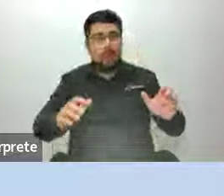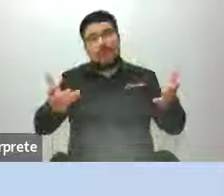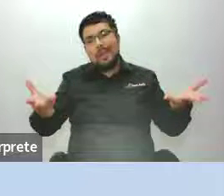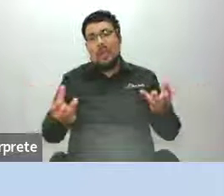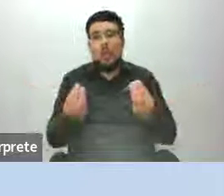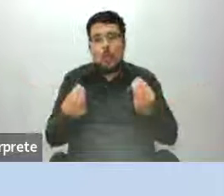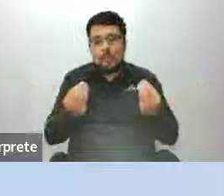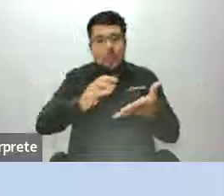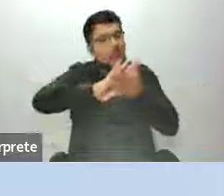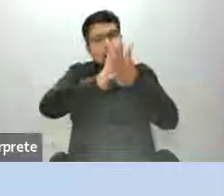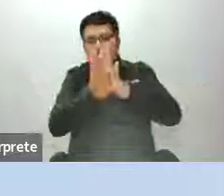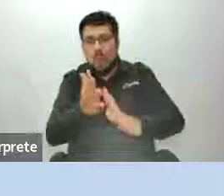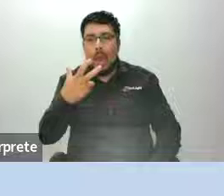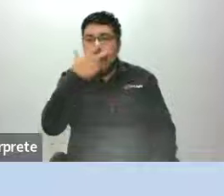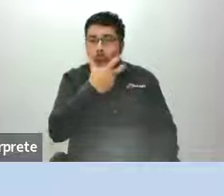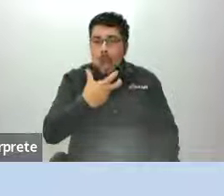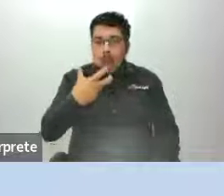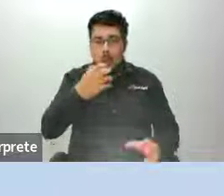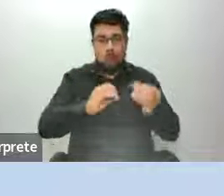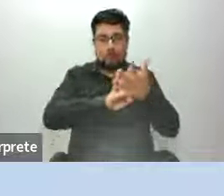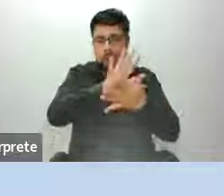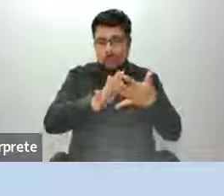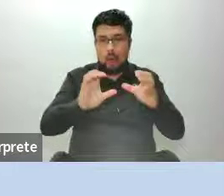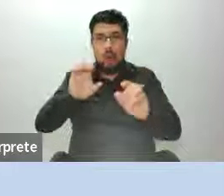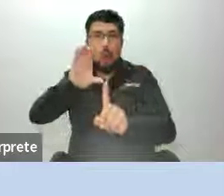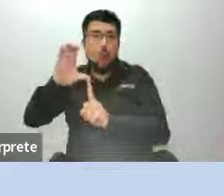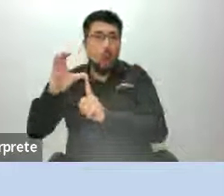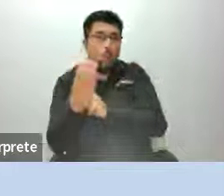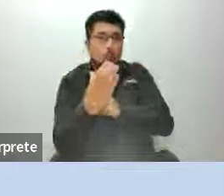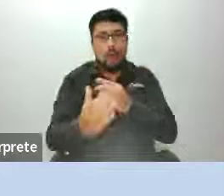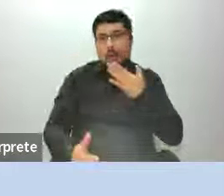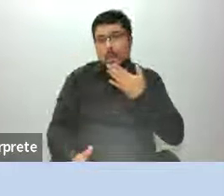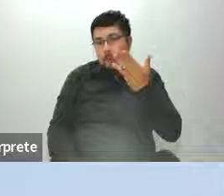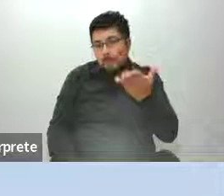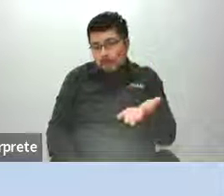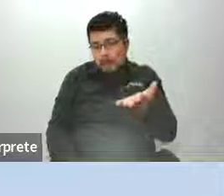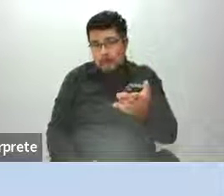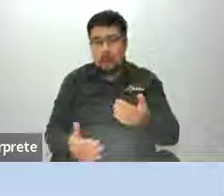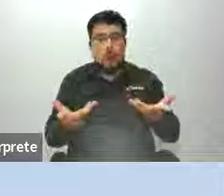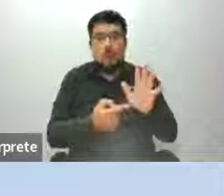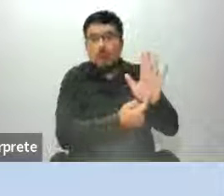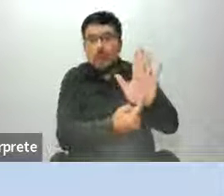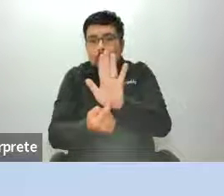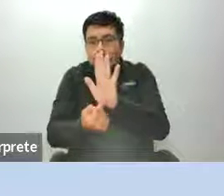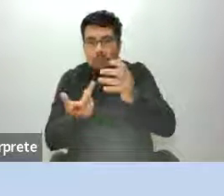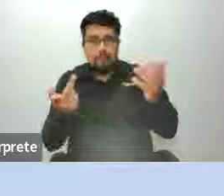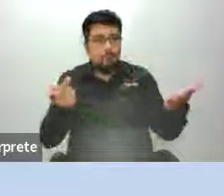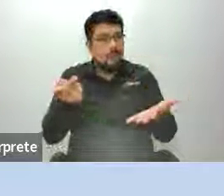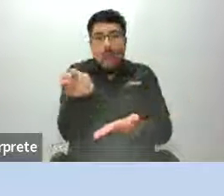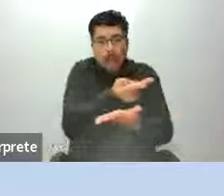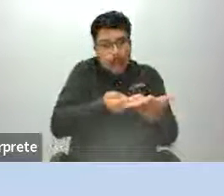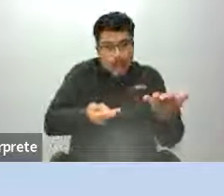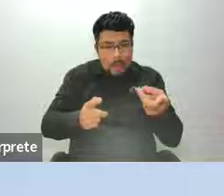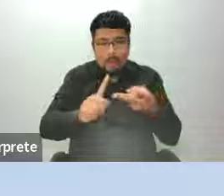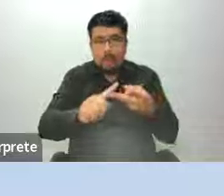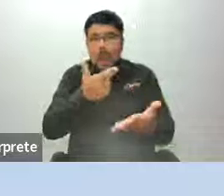culturas, también se manifiestan a través de distintos medios, por ejemplo, a través del arte, a través de la